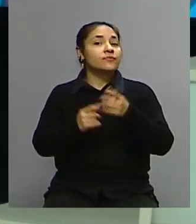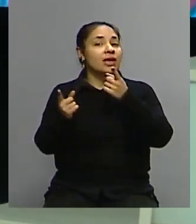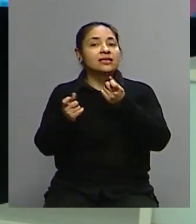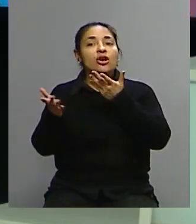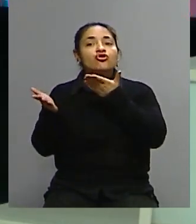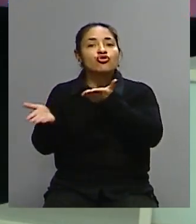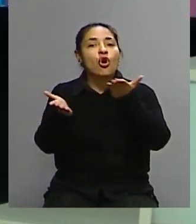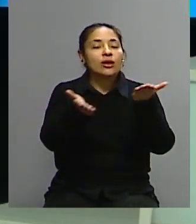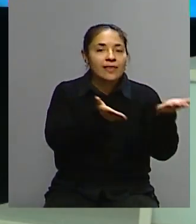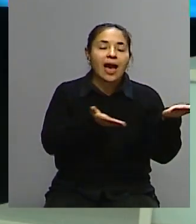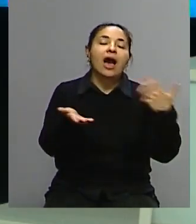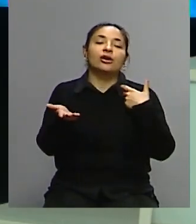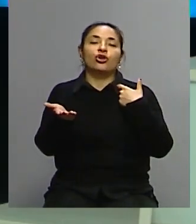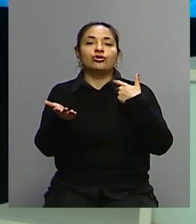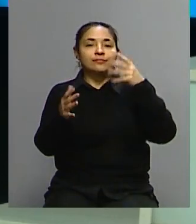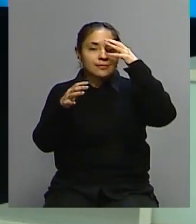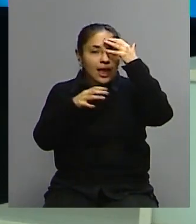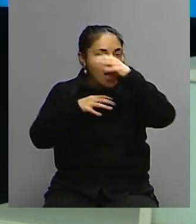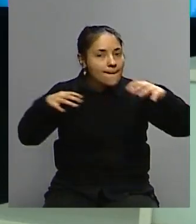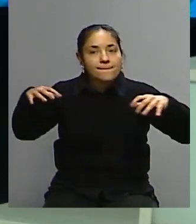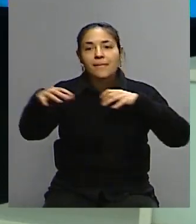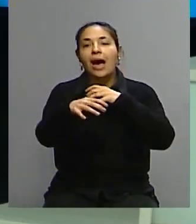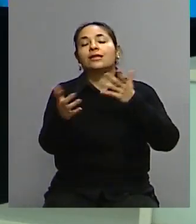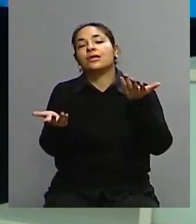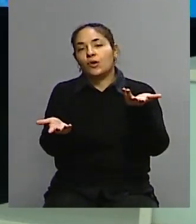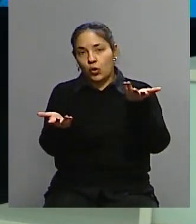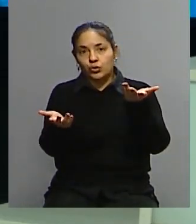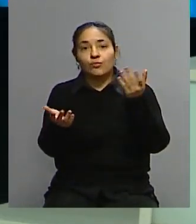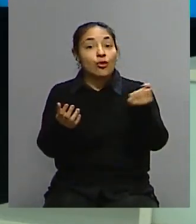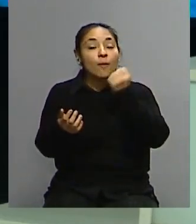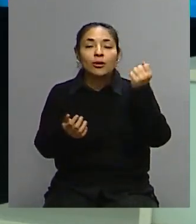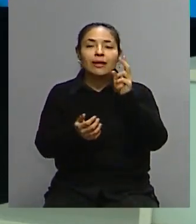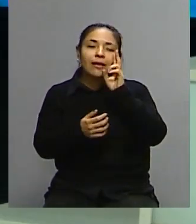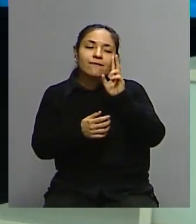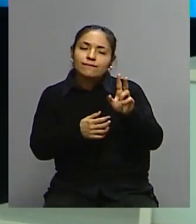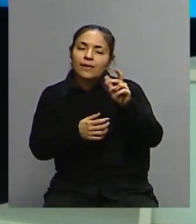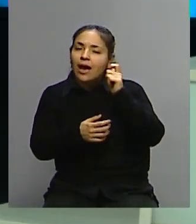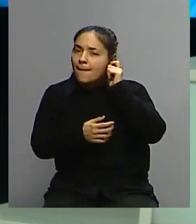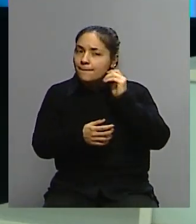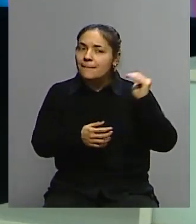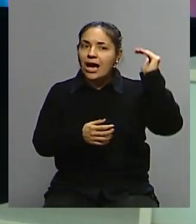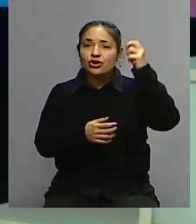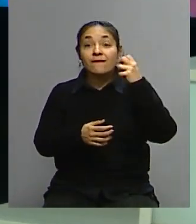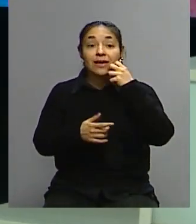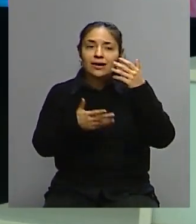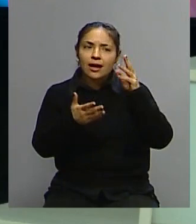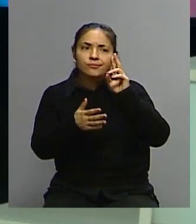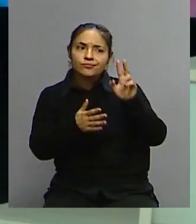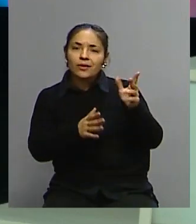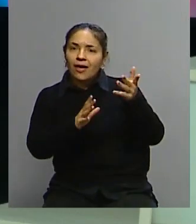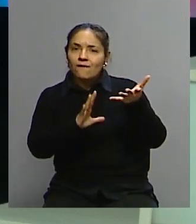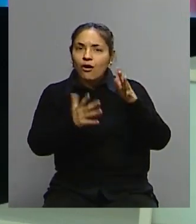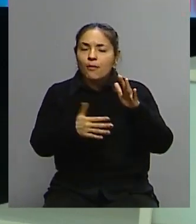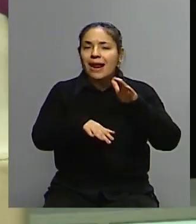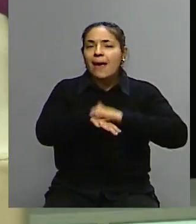solidarios, empáticos, empezar a encarar justamente esa vejez de otra manera, de alguien que sea de nuestro entorno. Y de manera